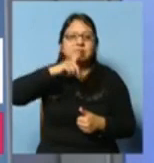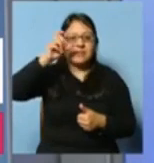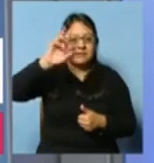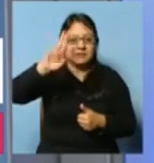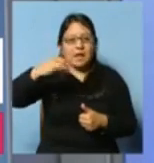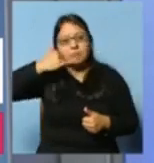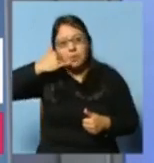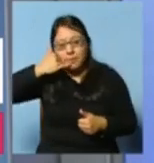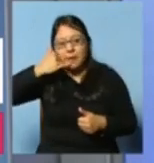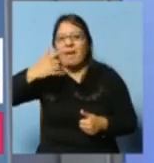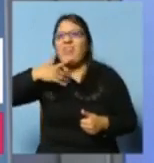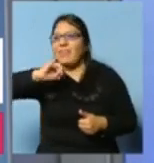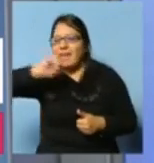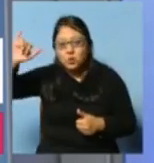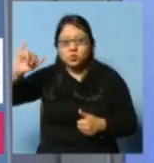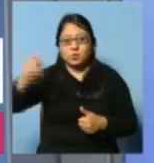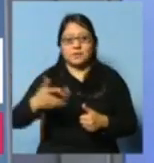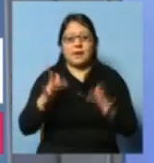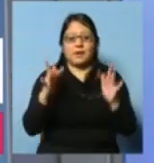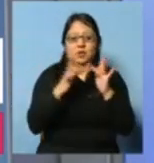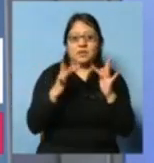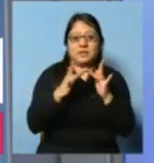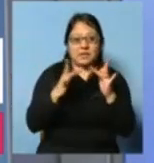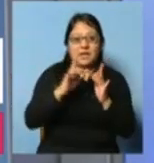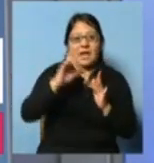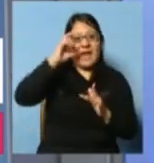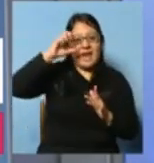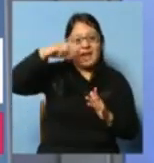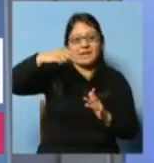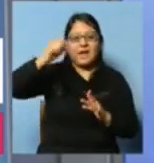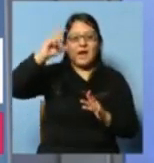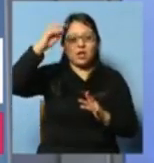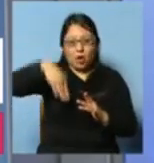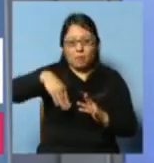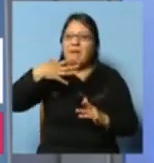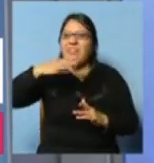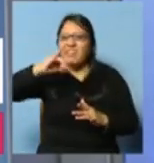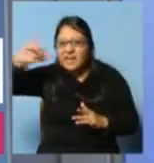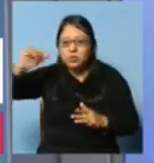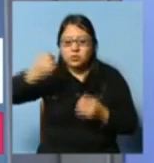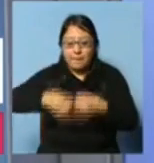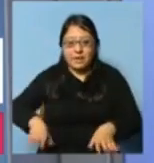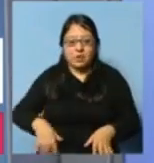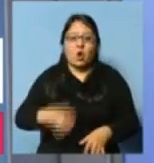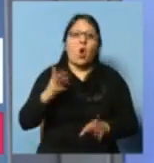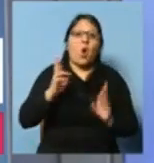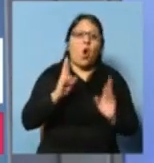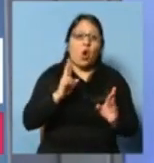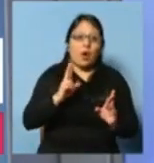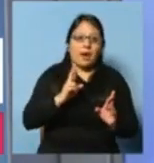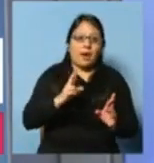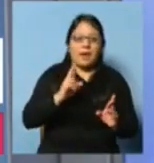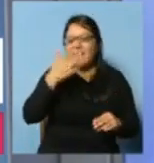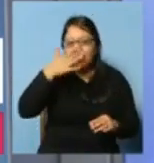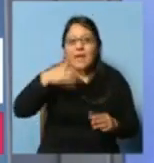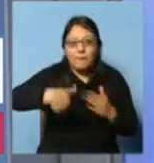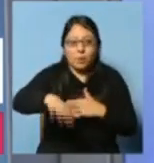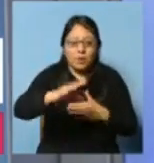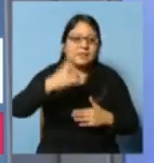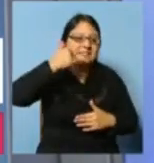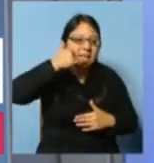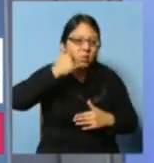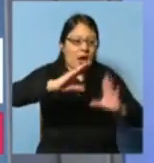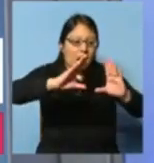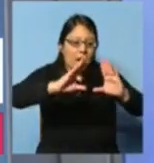celular lo denuncien en la página de internet de lena com y de esa manera no pueda ese aparato volver a aprenderse en ningún lugar del